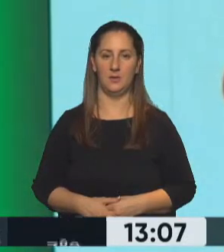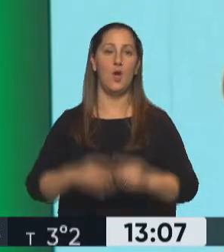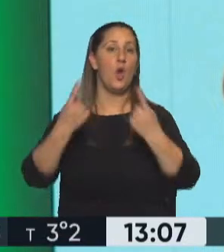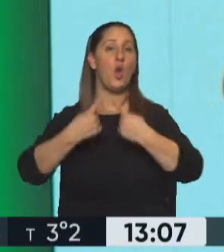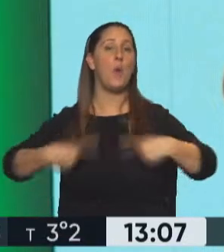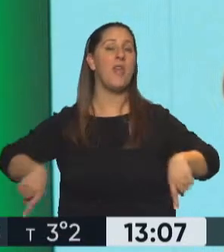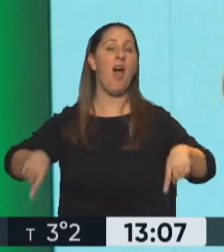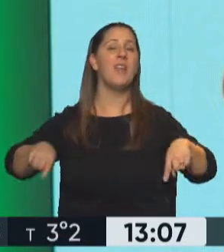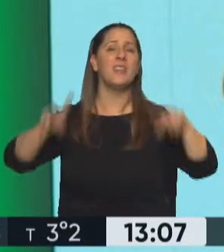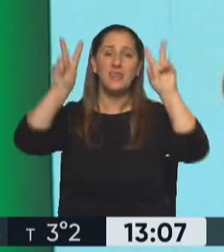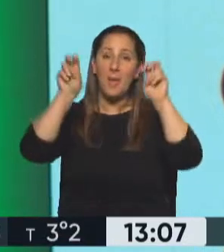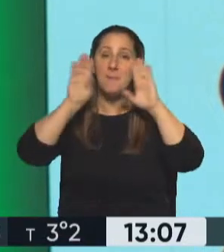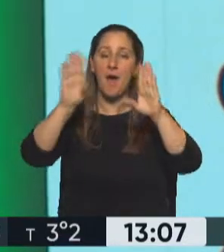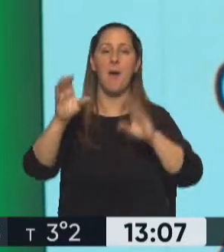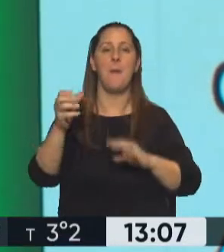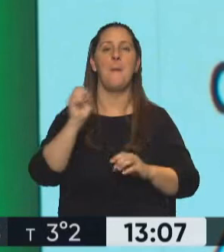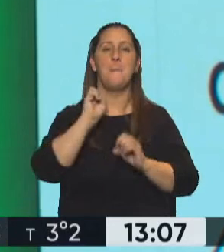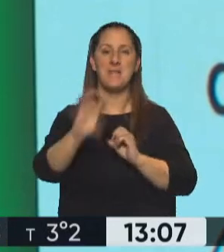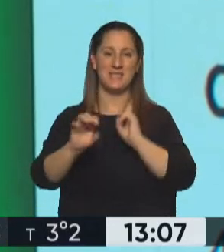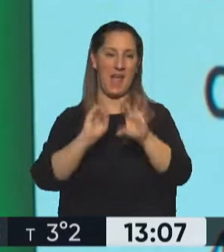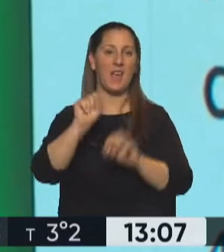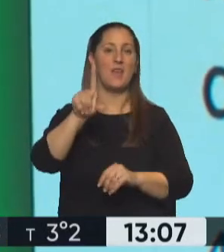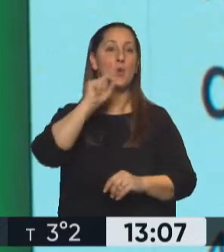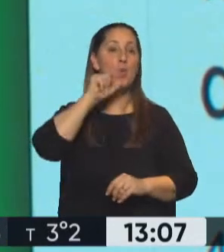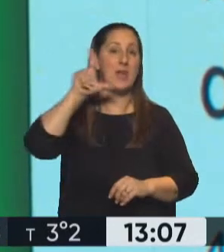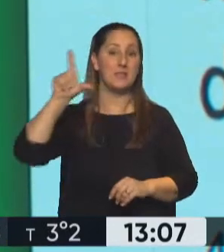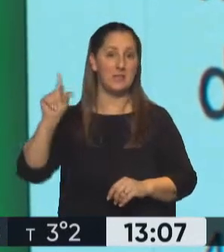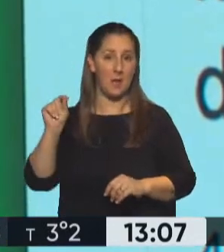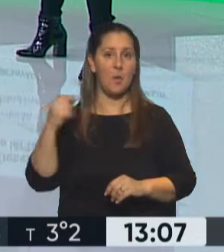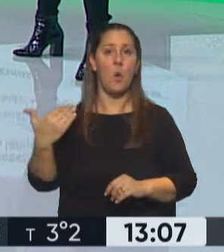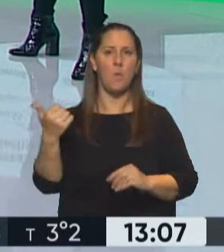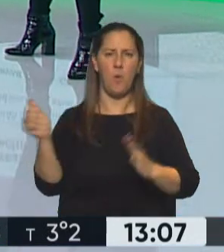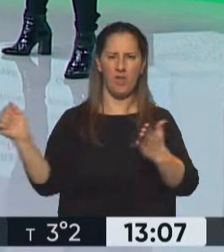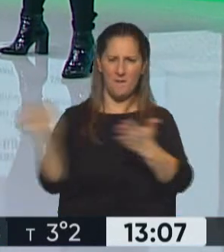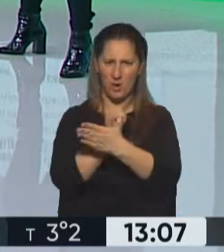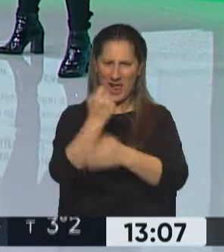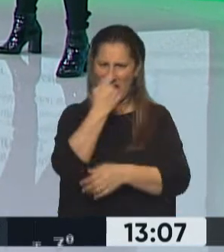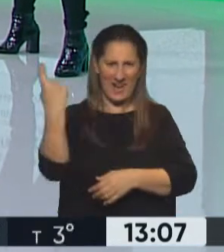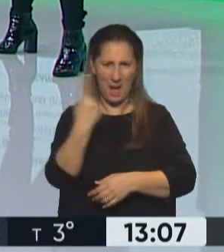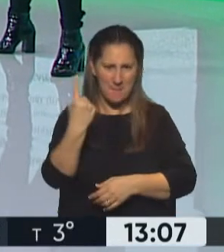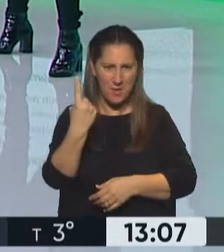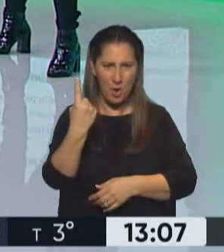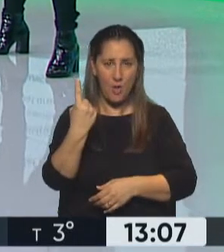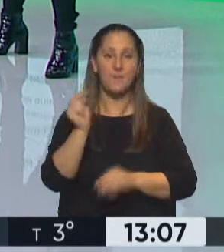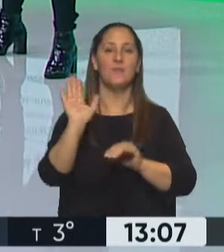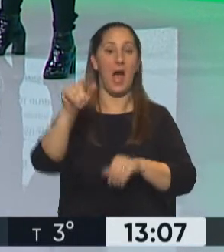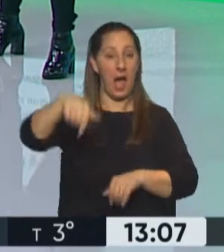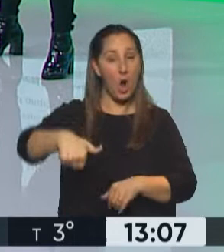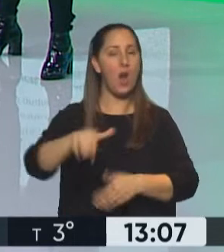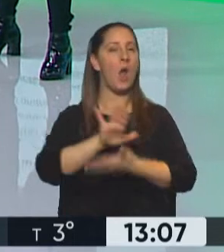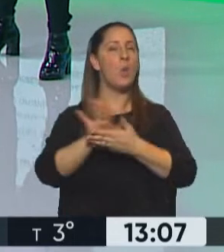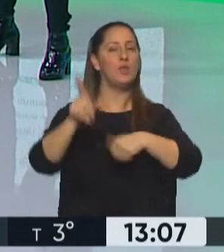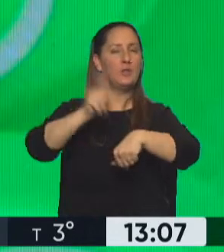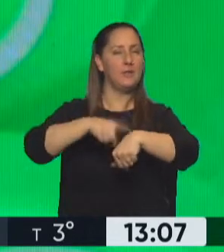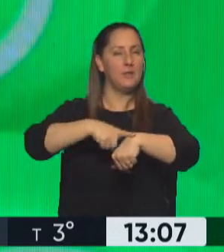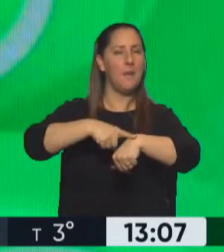novedades que tienen que ver con los mensajes que aparecen en WhatsApp y que se pueden borrar más rápido, Irina. A ver. Te da más tiempo